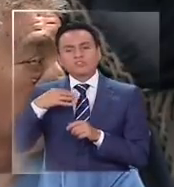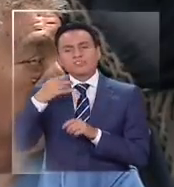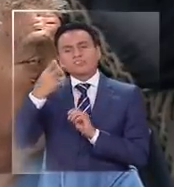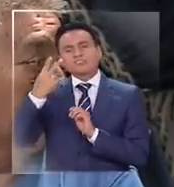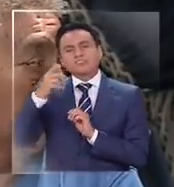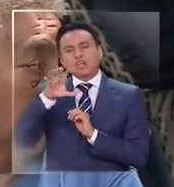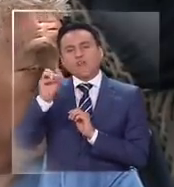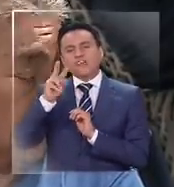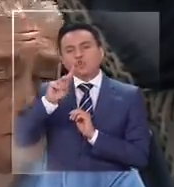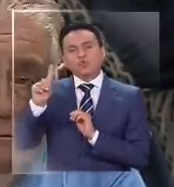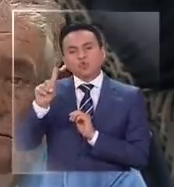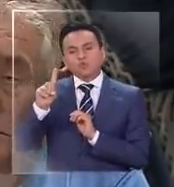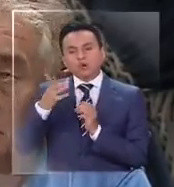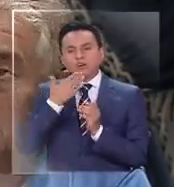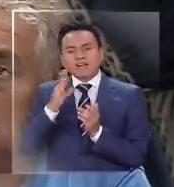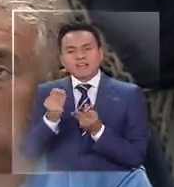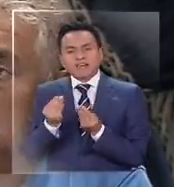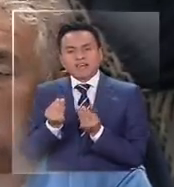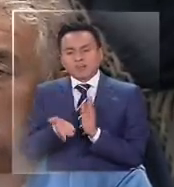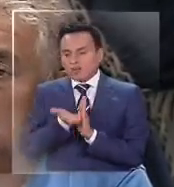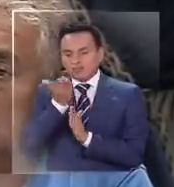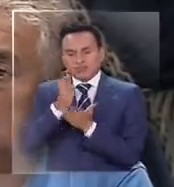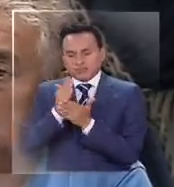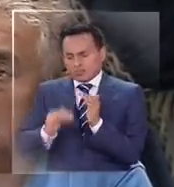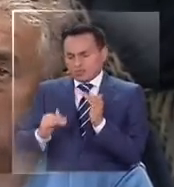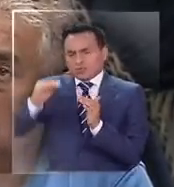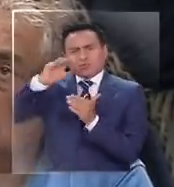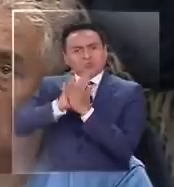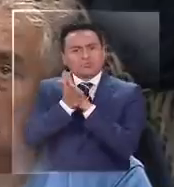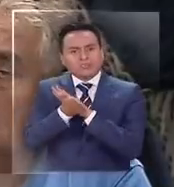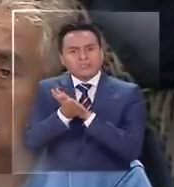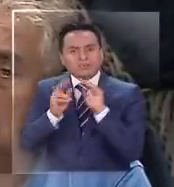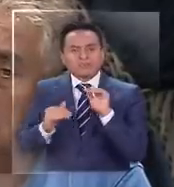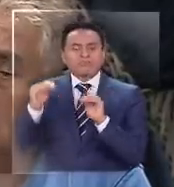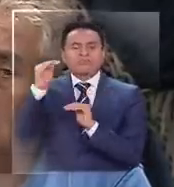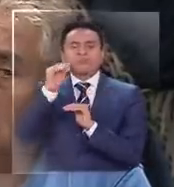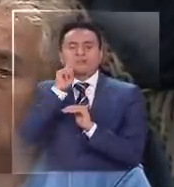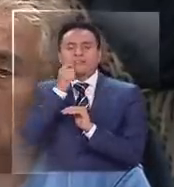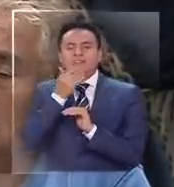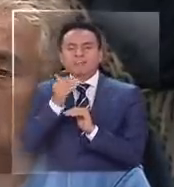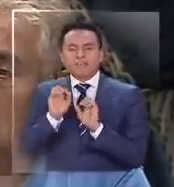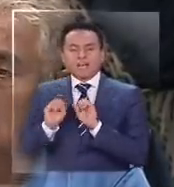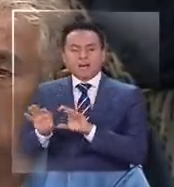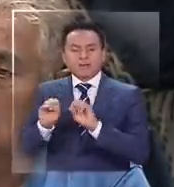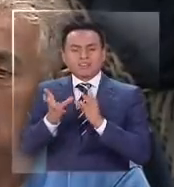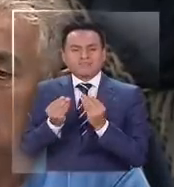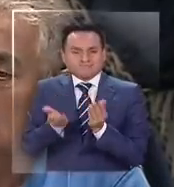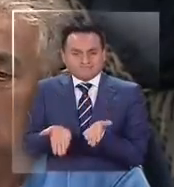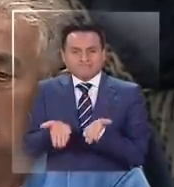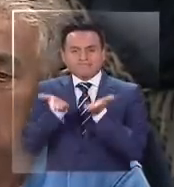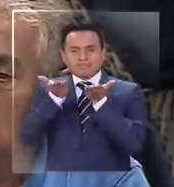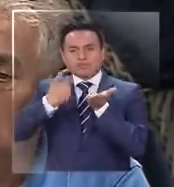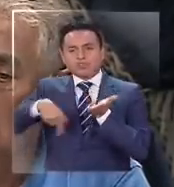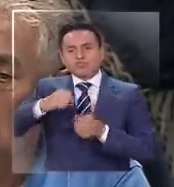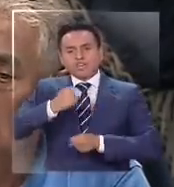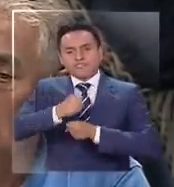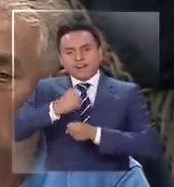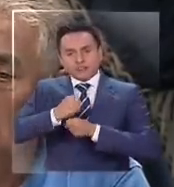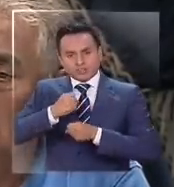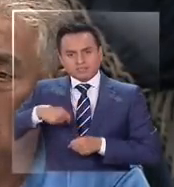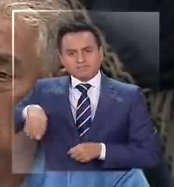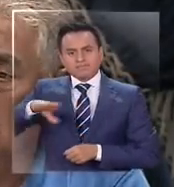XXI tenemos que mejorar la calidad de la educación en todos sus niveles y mejorar la calidad de la capacitación de nuestros trabajadores.